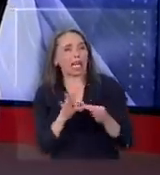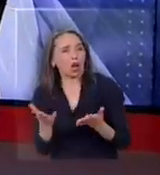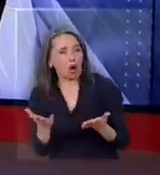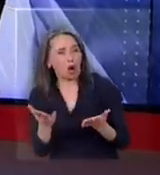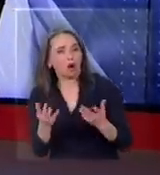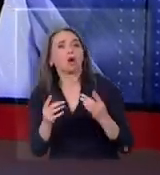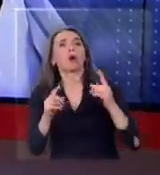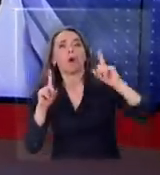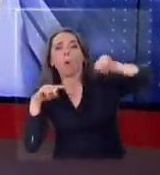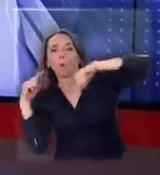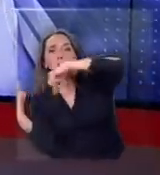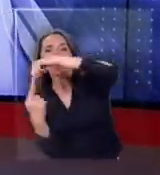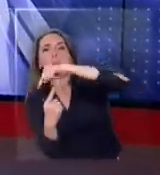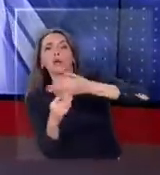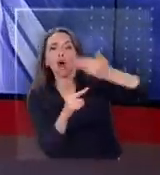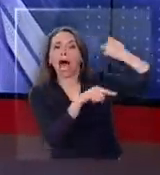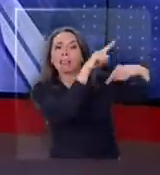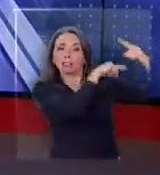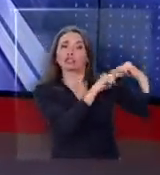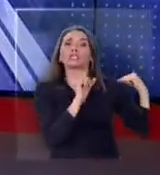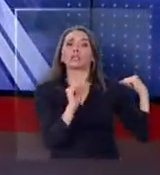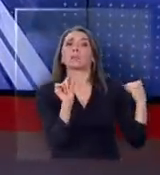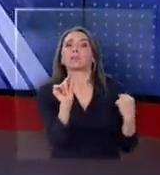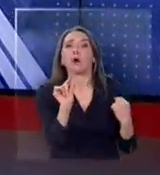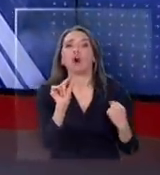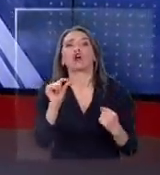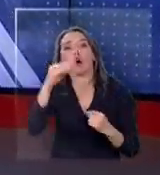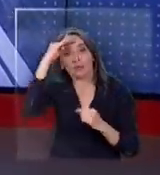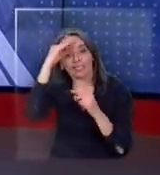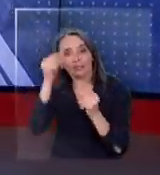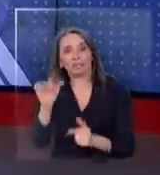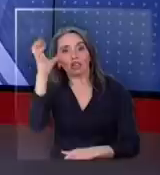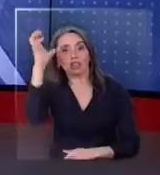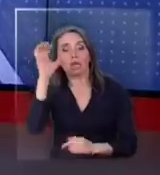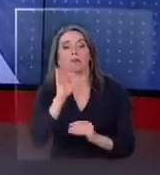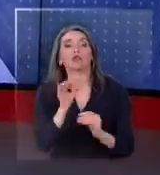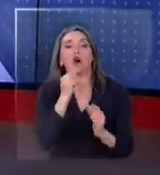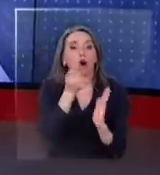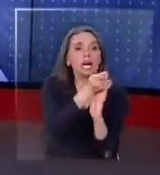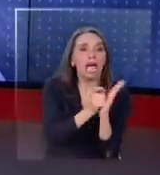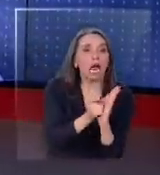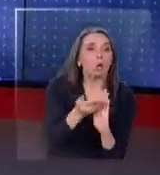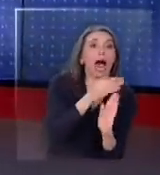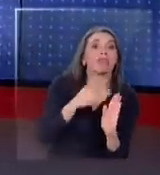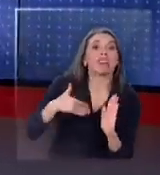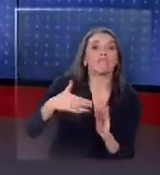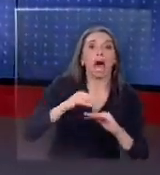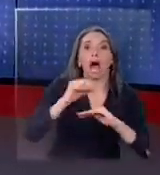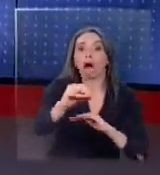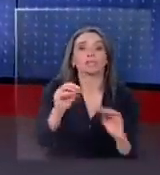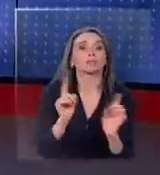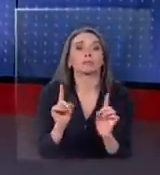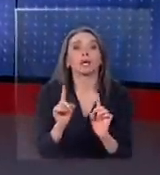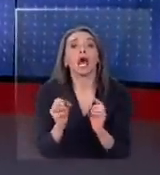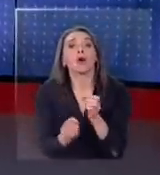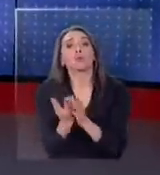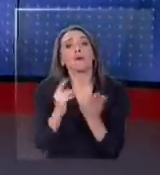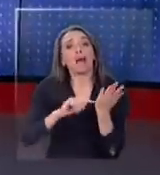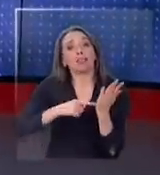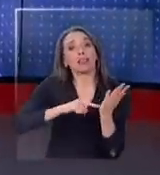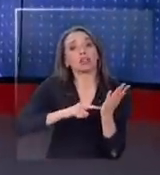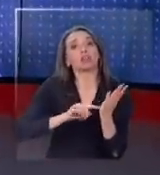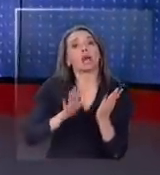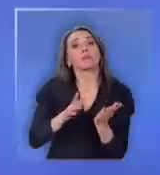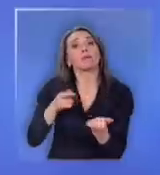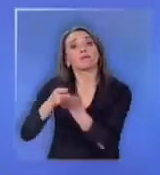dado tornados, pero es tan escaso que los meteorólogos no lo pronosticamos y ojalá prontamente ya lo podamos pronosticar con las nuevas tecnologías que